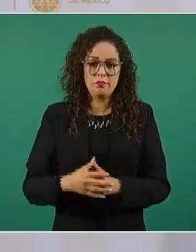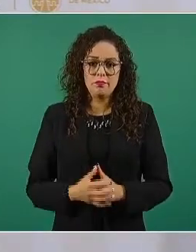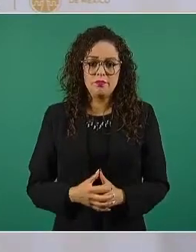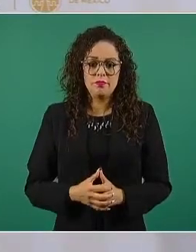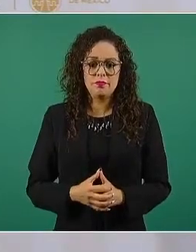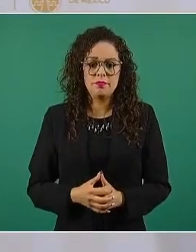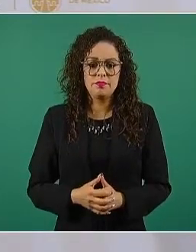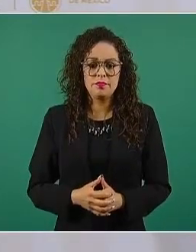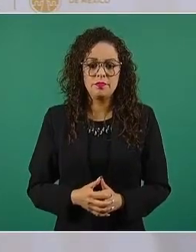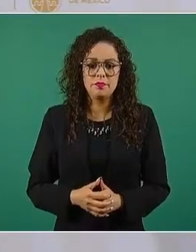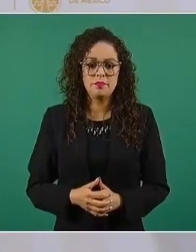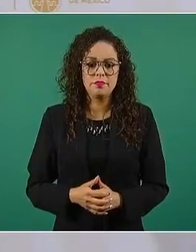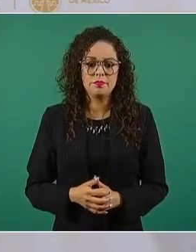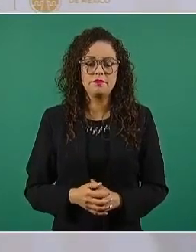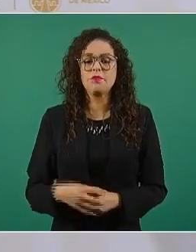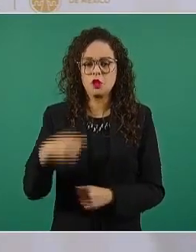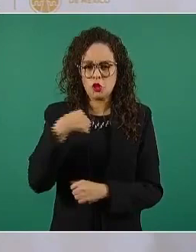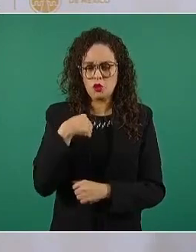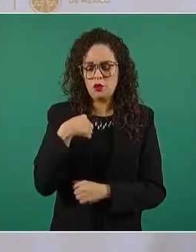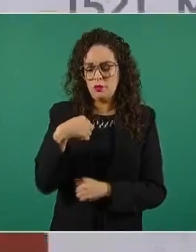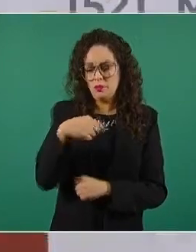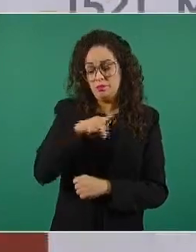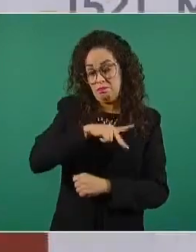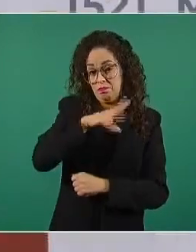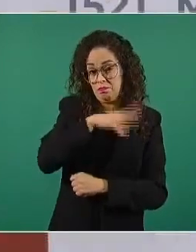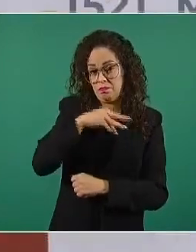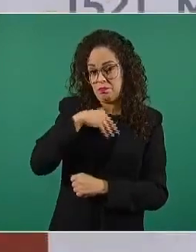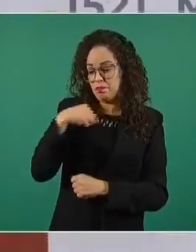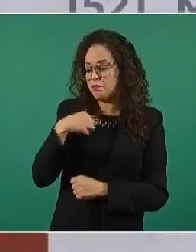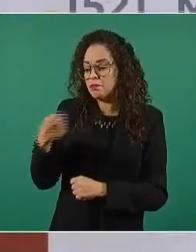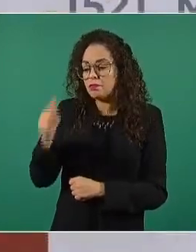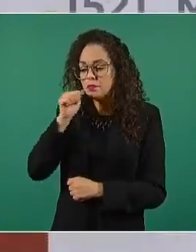A menudo les digo a mis hijos y a